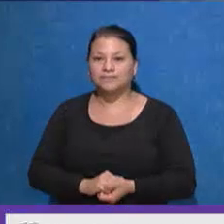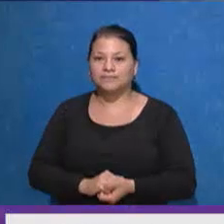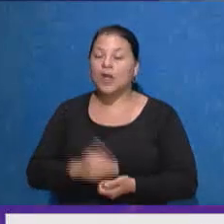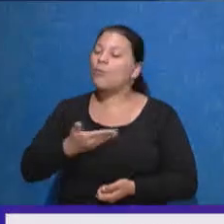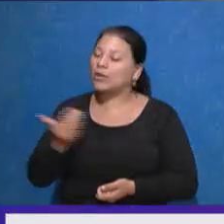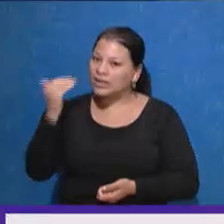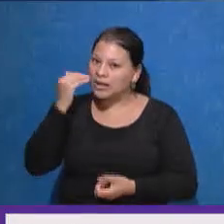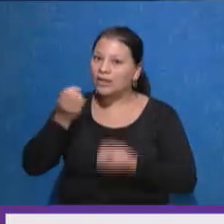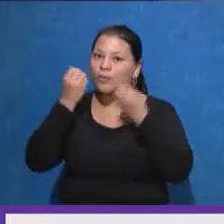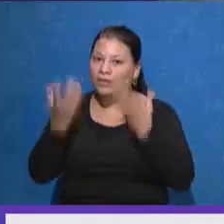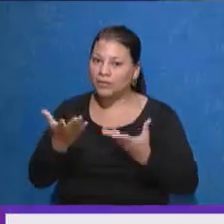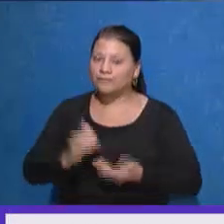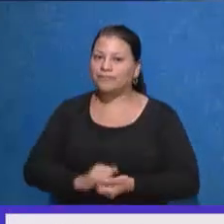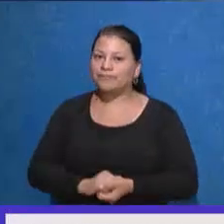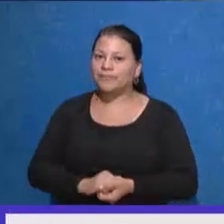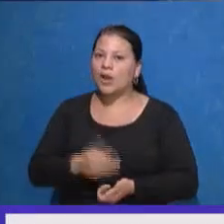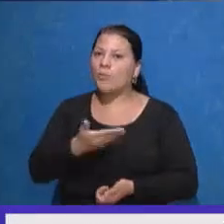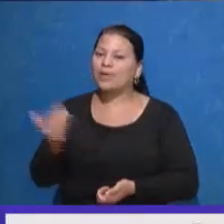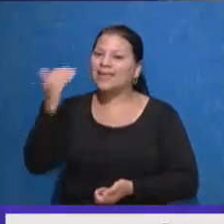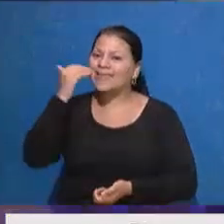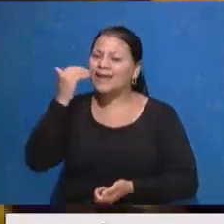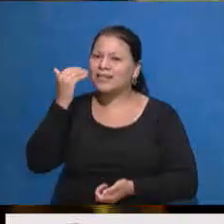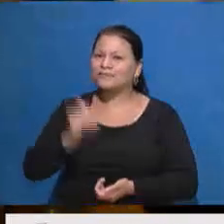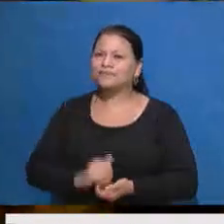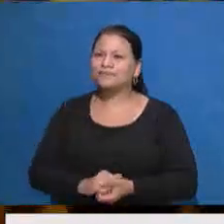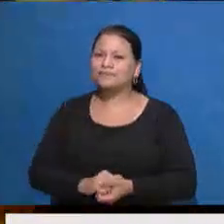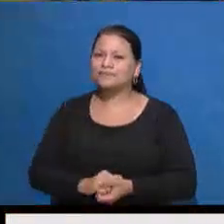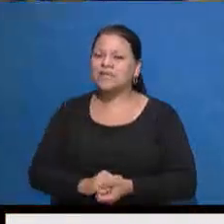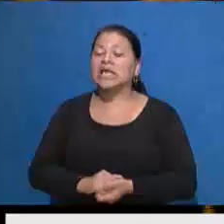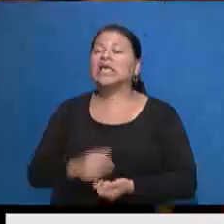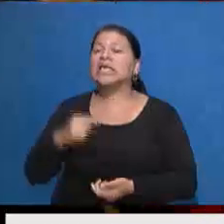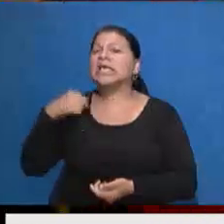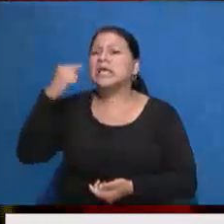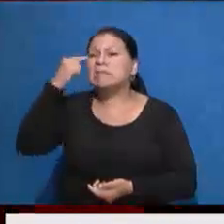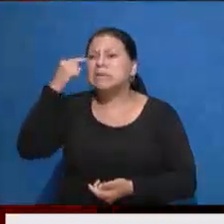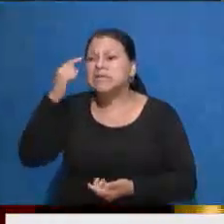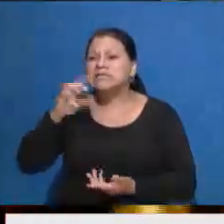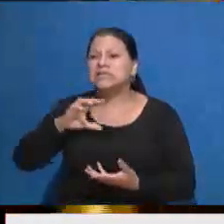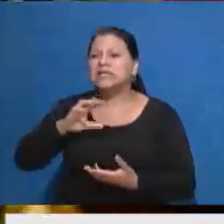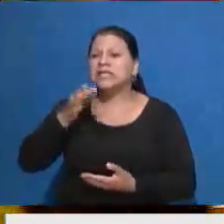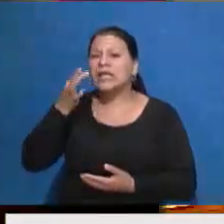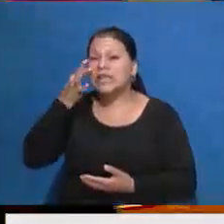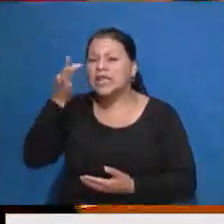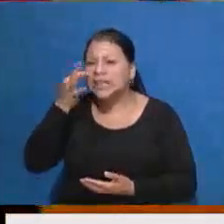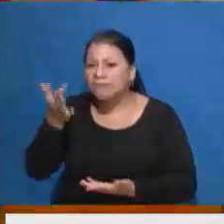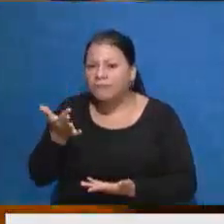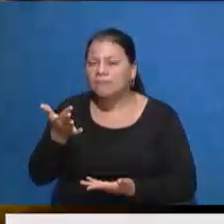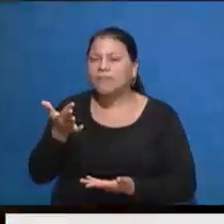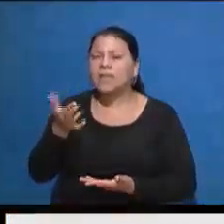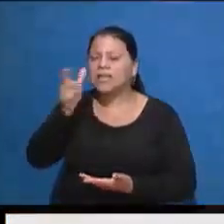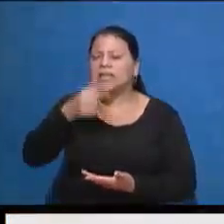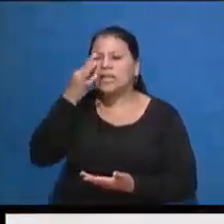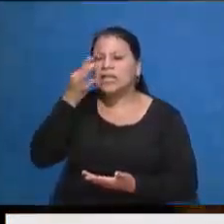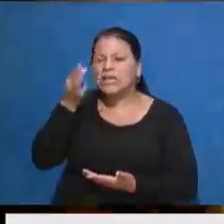Buenas tardes, ¿cómo estás? Buenas tardes, Farida. Bueno, ¿qué es lo que dice acerca de esta intención, de este testimonio que ha